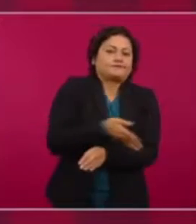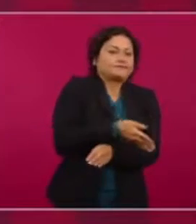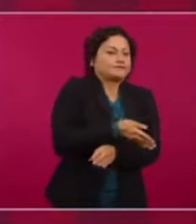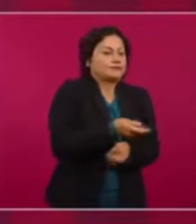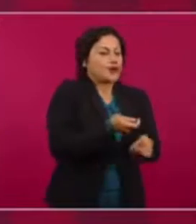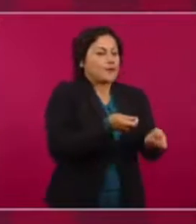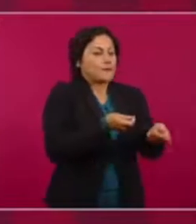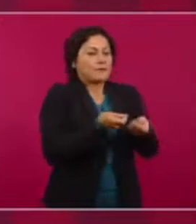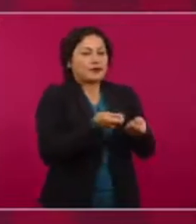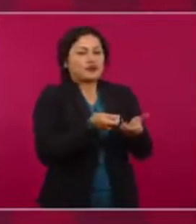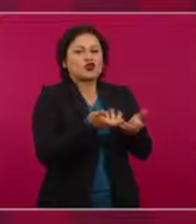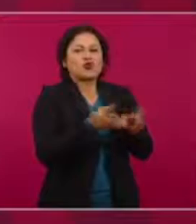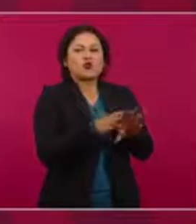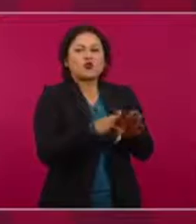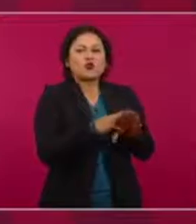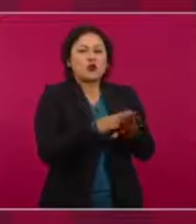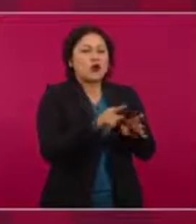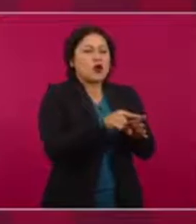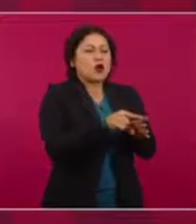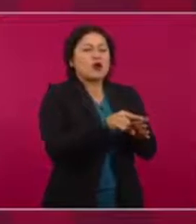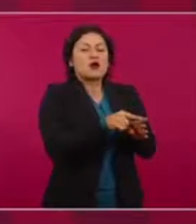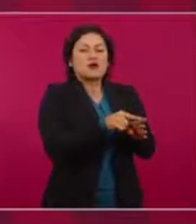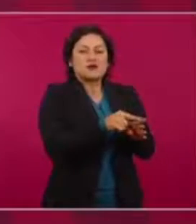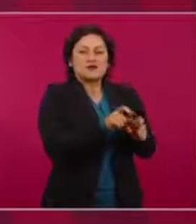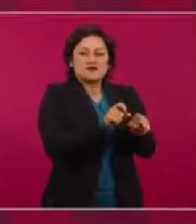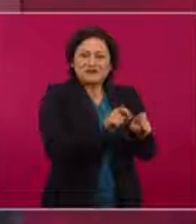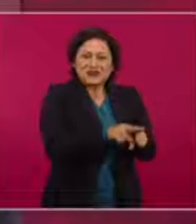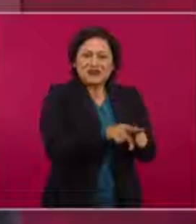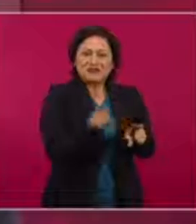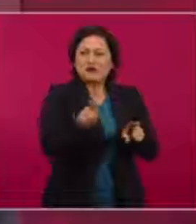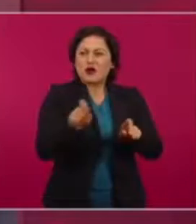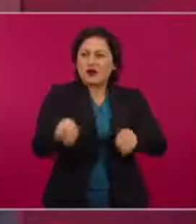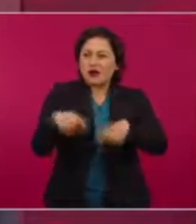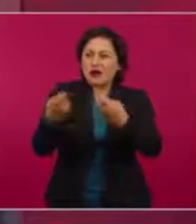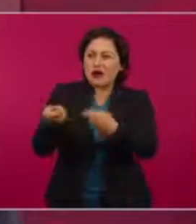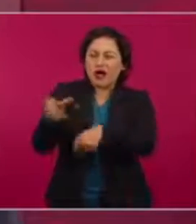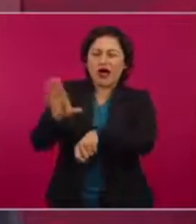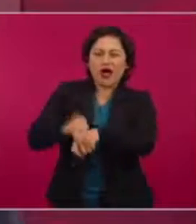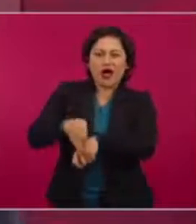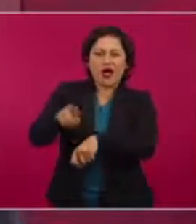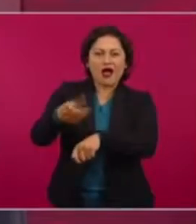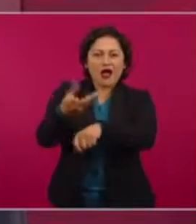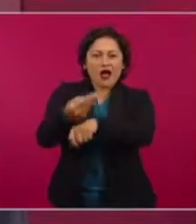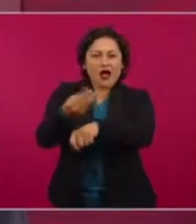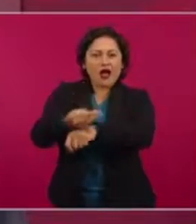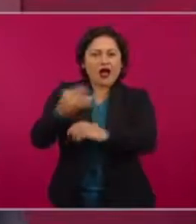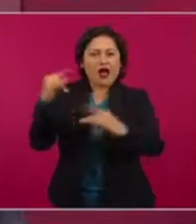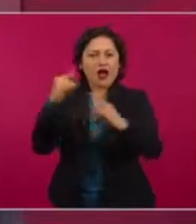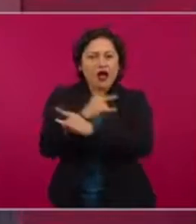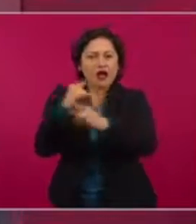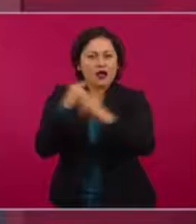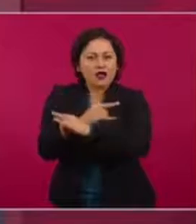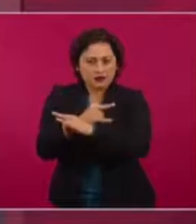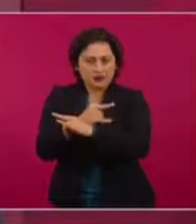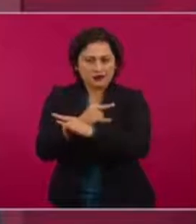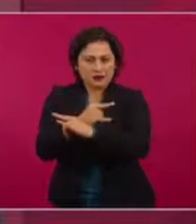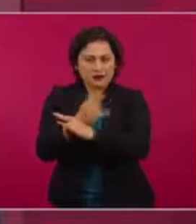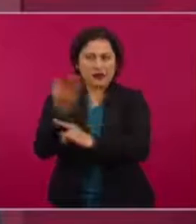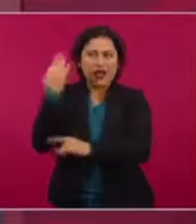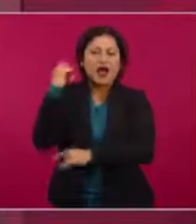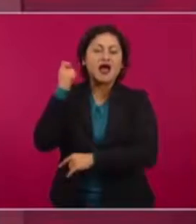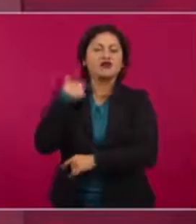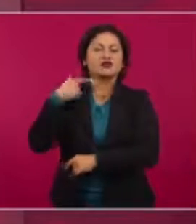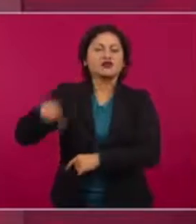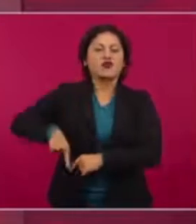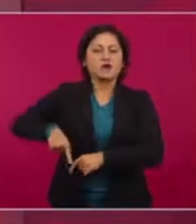en contratos de mantenimiento de carreteras que se entregaron a finales del